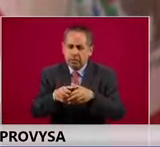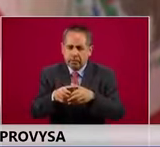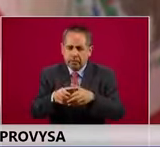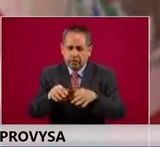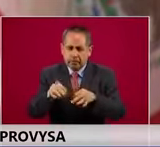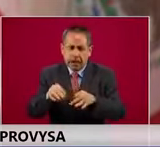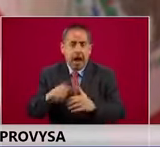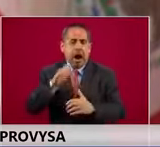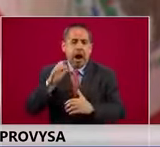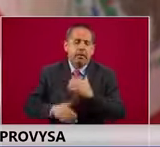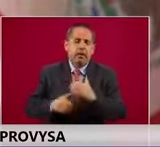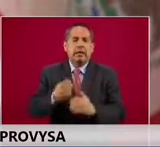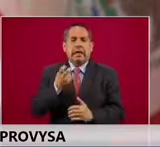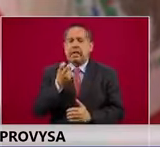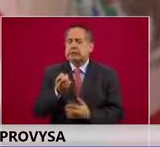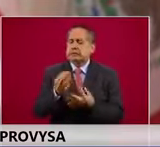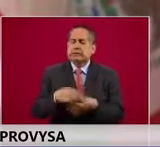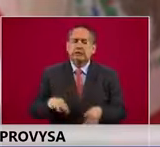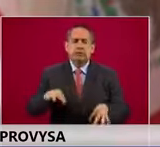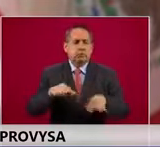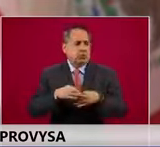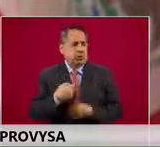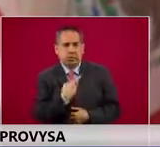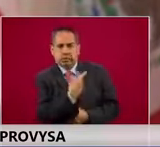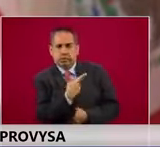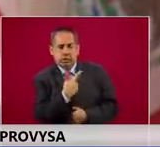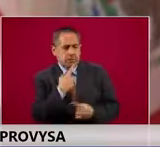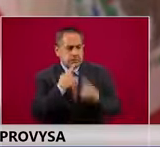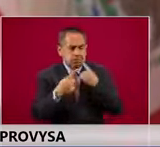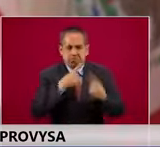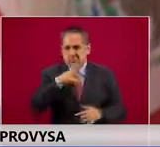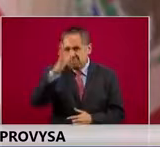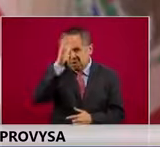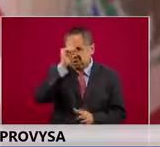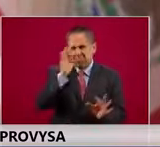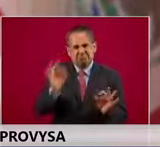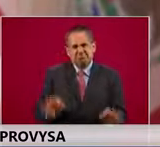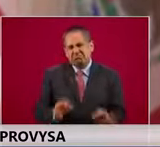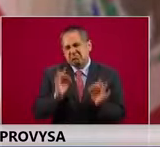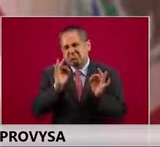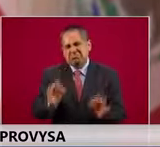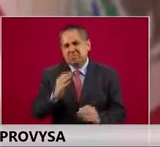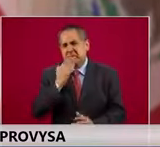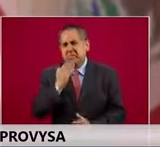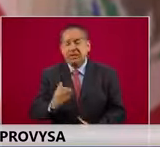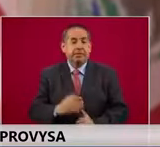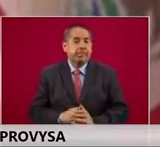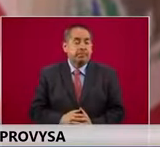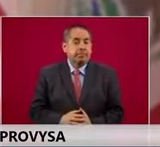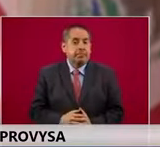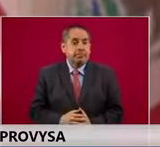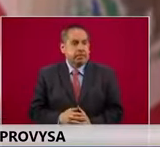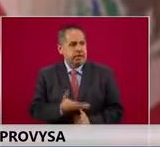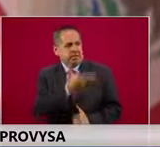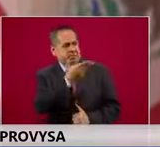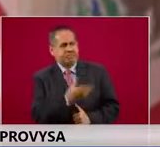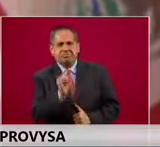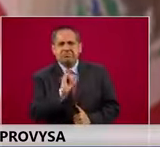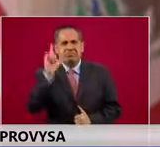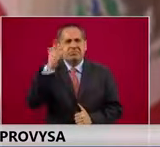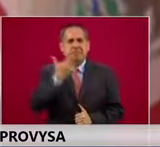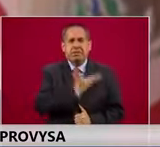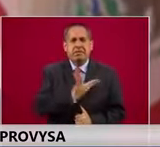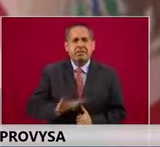Marilena Mendoza, ¿y habrá mexicanos que viven allá que le crean? ¿O los que viven en la frontera? Nos dice Verusky